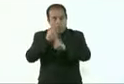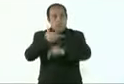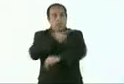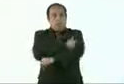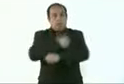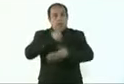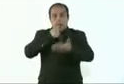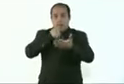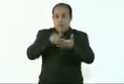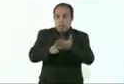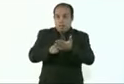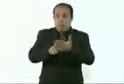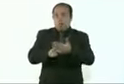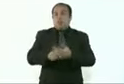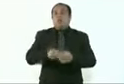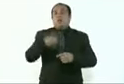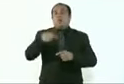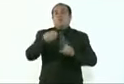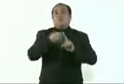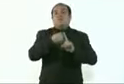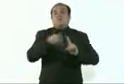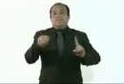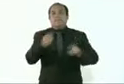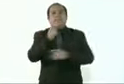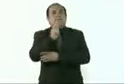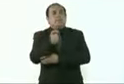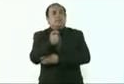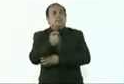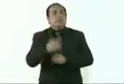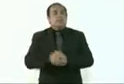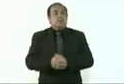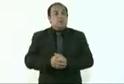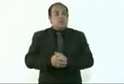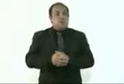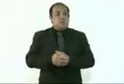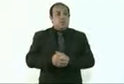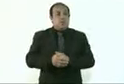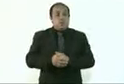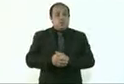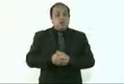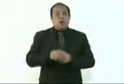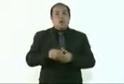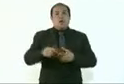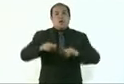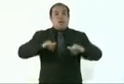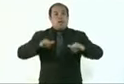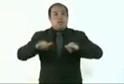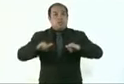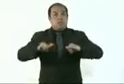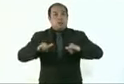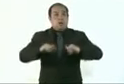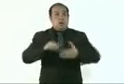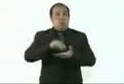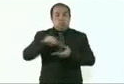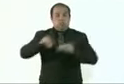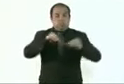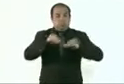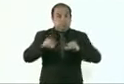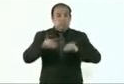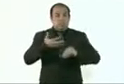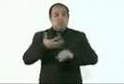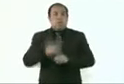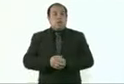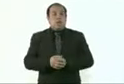la letra del apellido. Esto es, la distribución geográfica es a conveniencia de las maestras y maestros y del